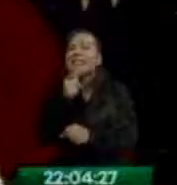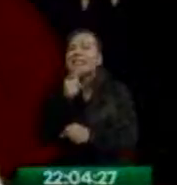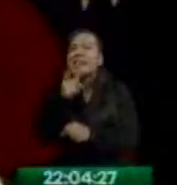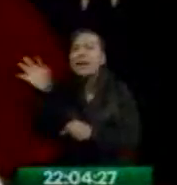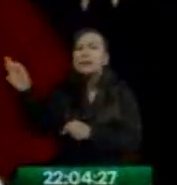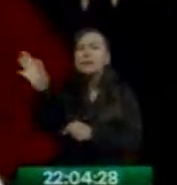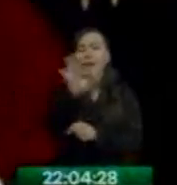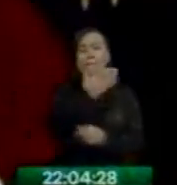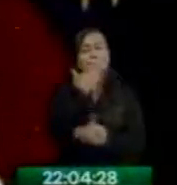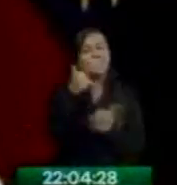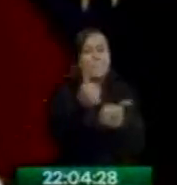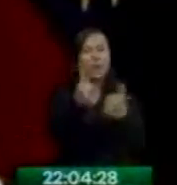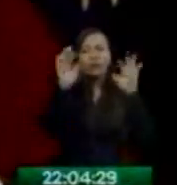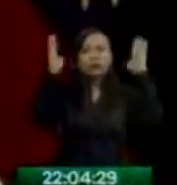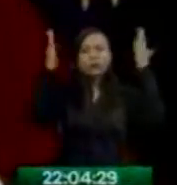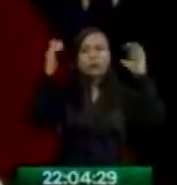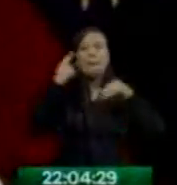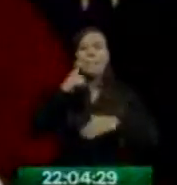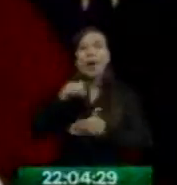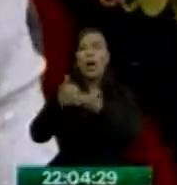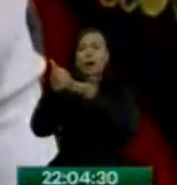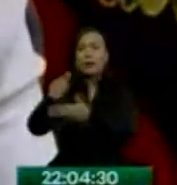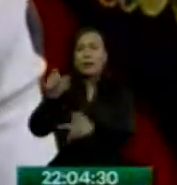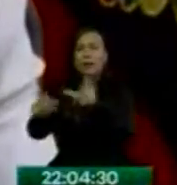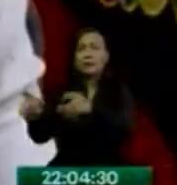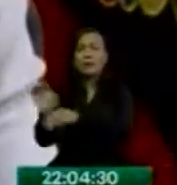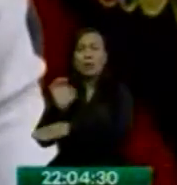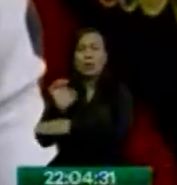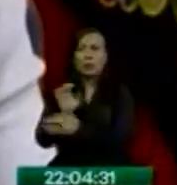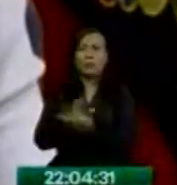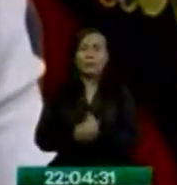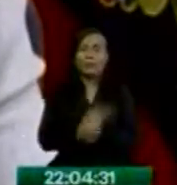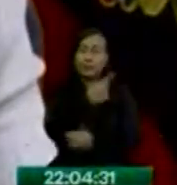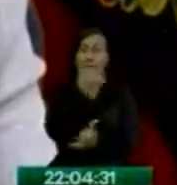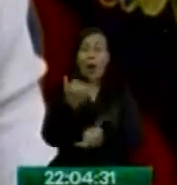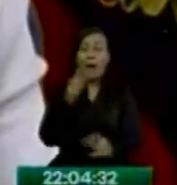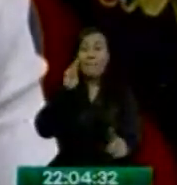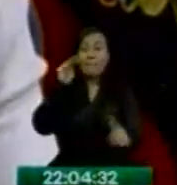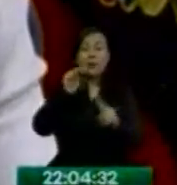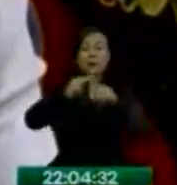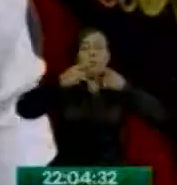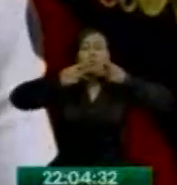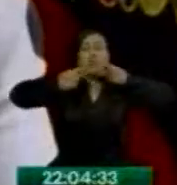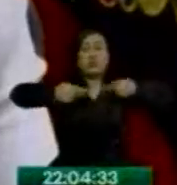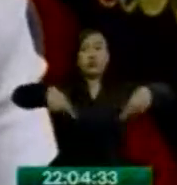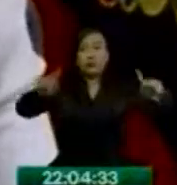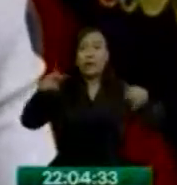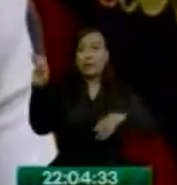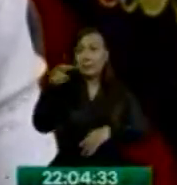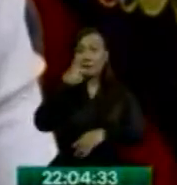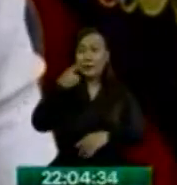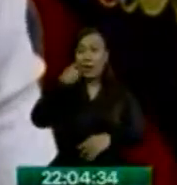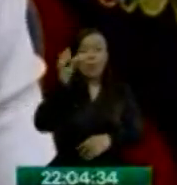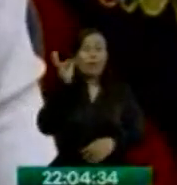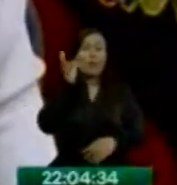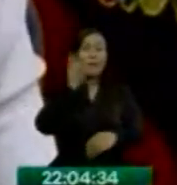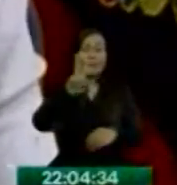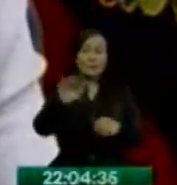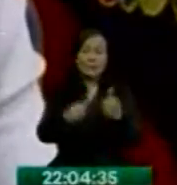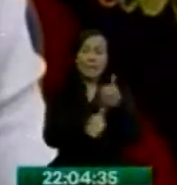de los éxitos en beneficio de todos los ecuatorianos. Así, con este mensaje en video, la vicepresidenta María Alejandra